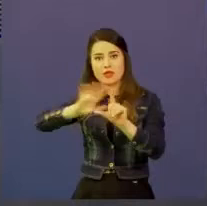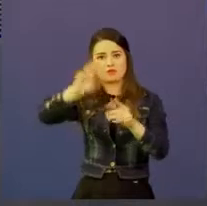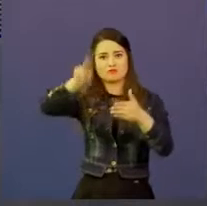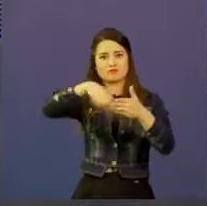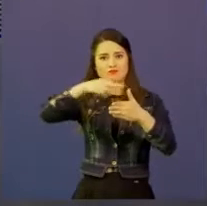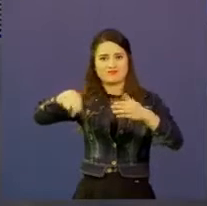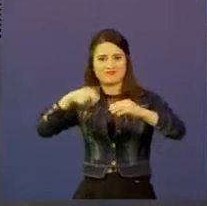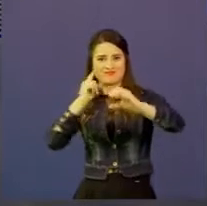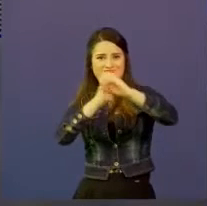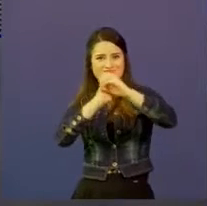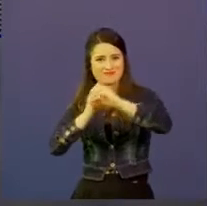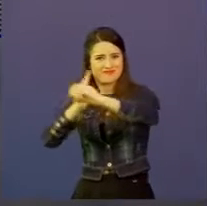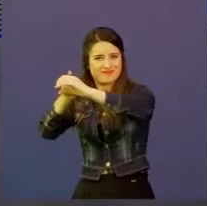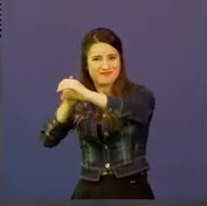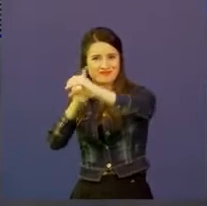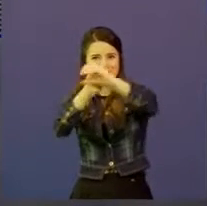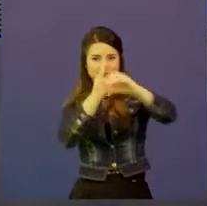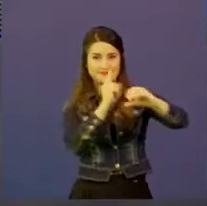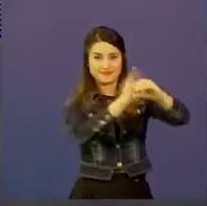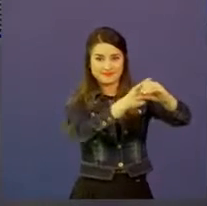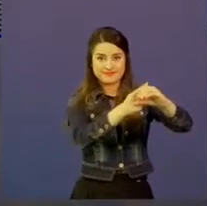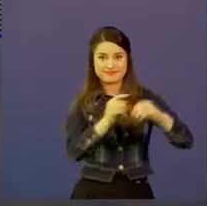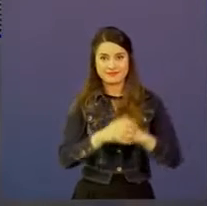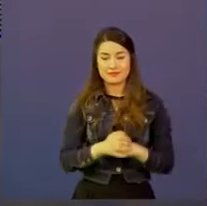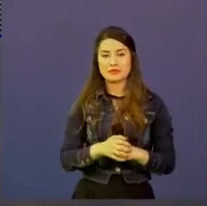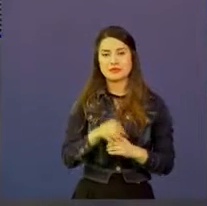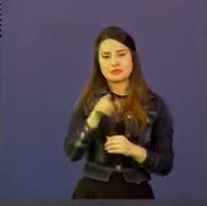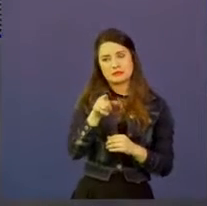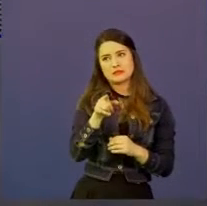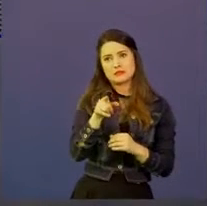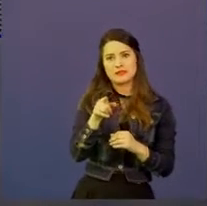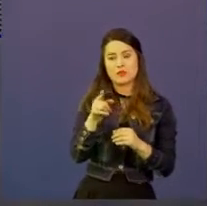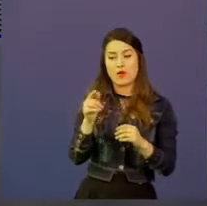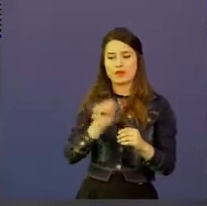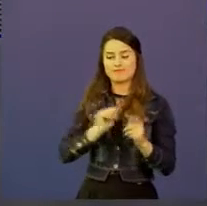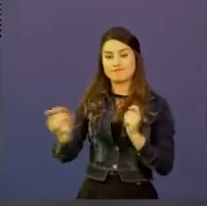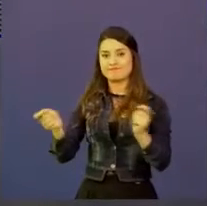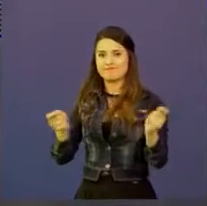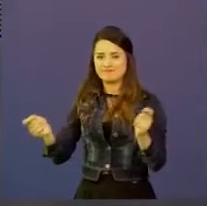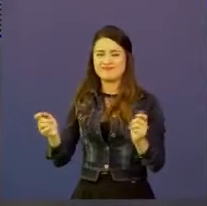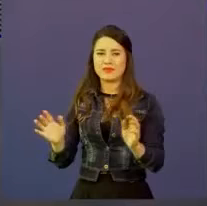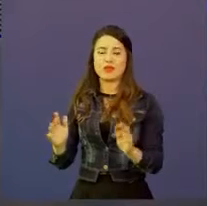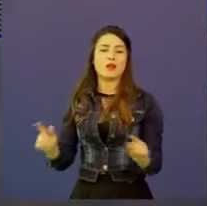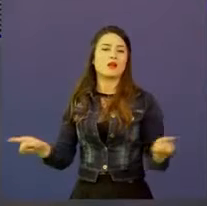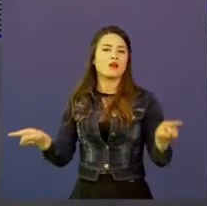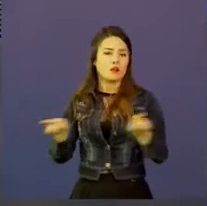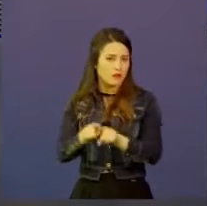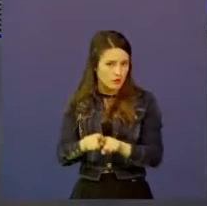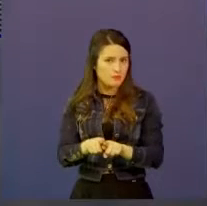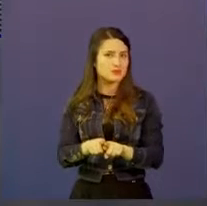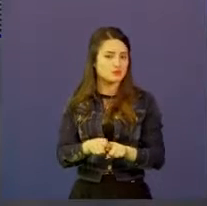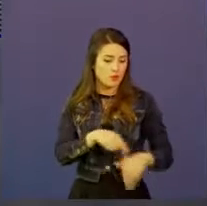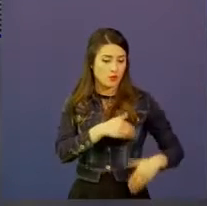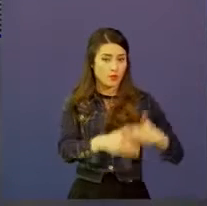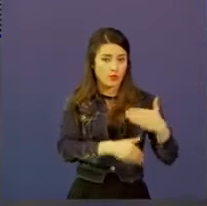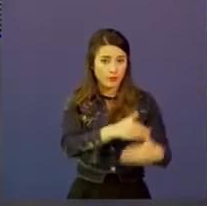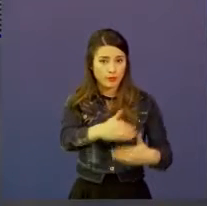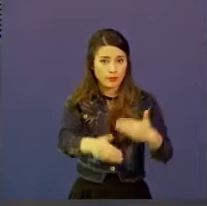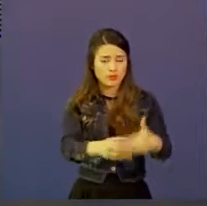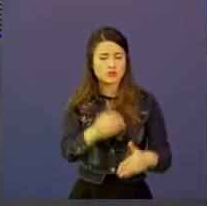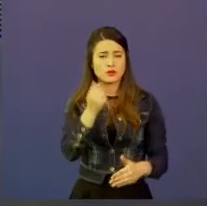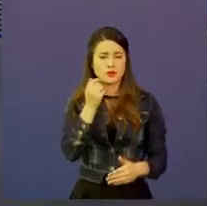por supuesto, que son ejes fundamentales en todo el proceso pedagógico, es verifiquemos un poco e inculquemos un poco el